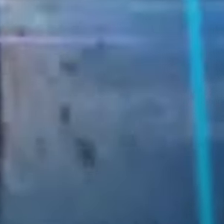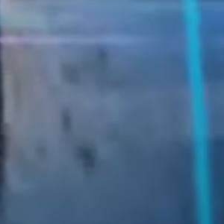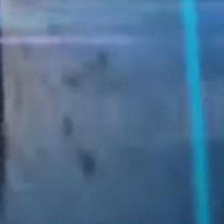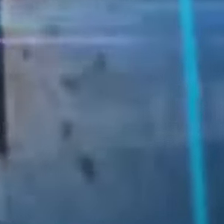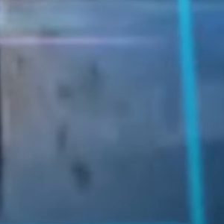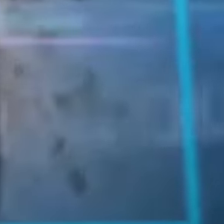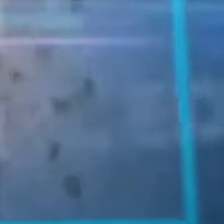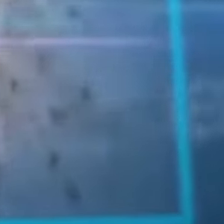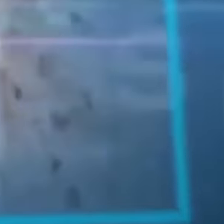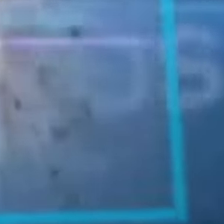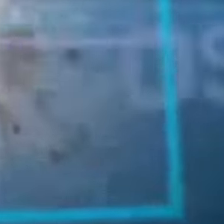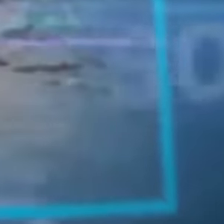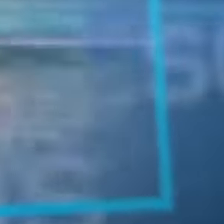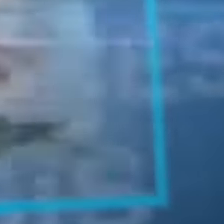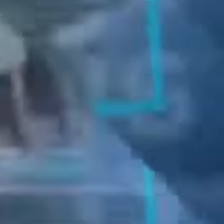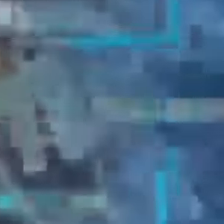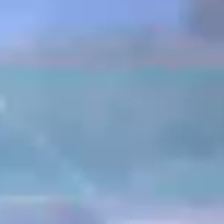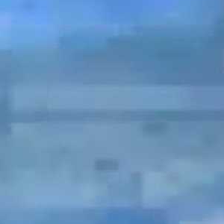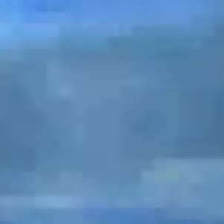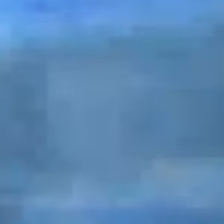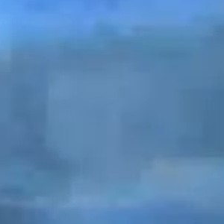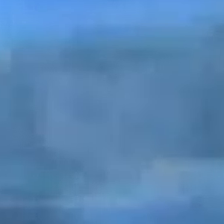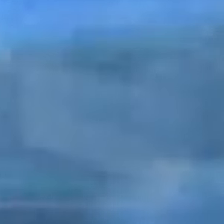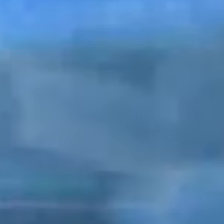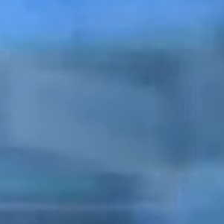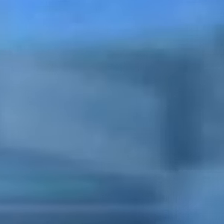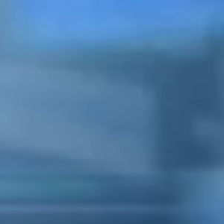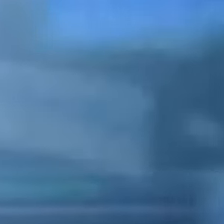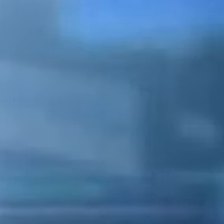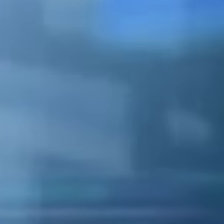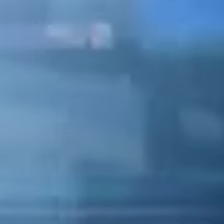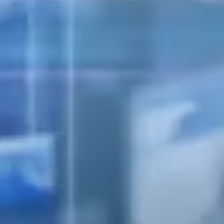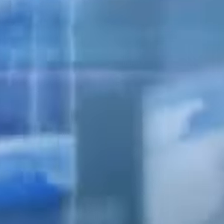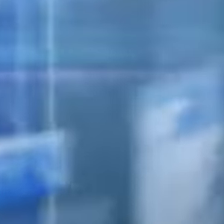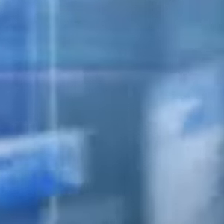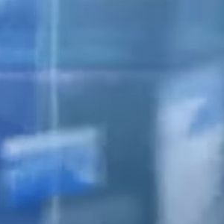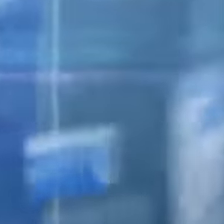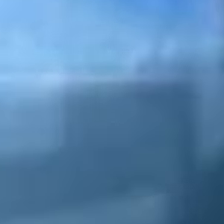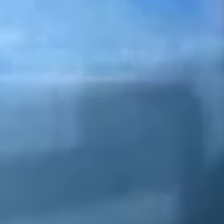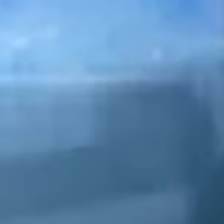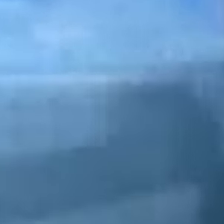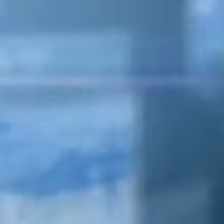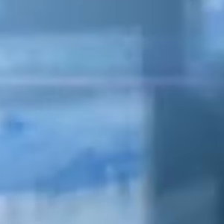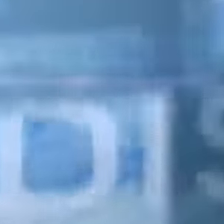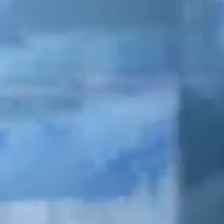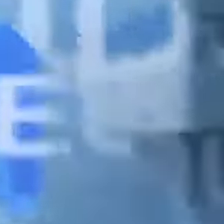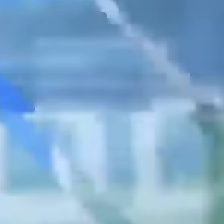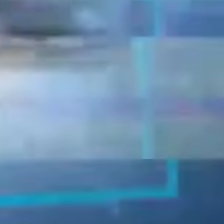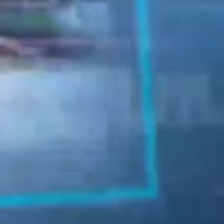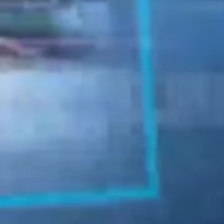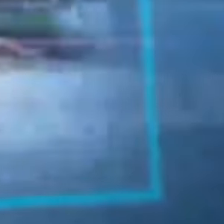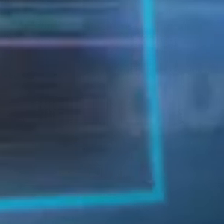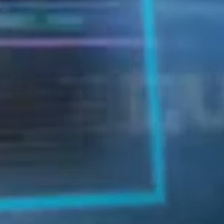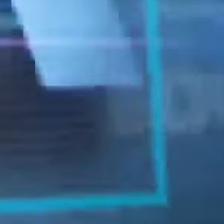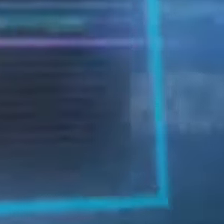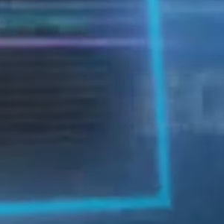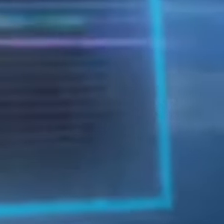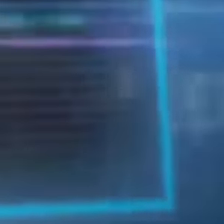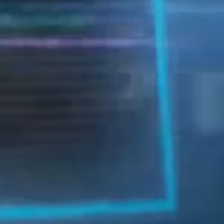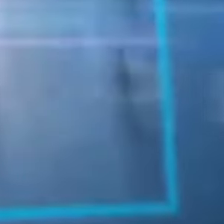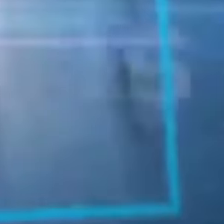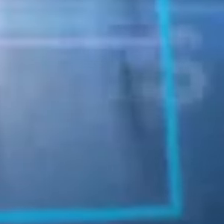jefe de la zona siempre sabe todo. Y la verdad no hay que verla de forma superficial. Los habitantes